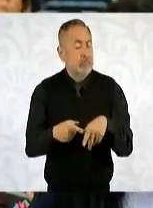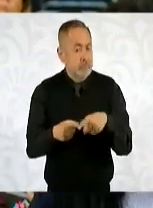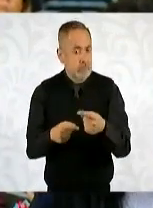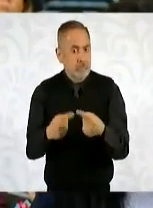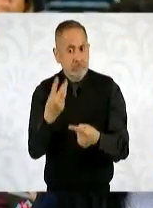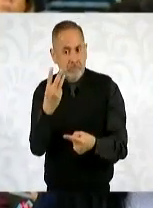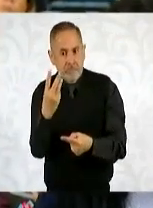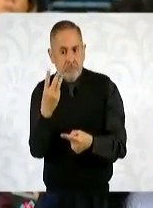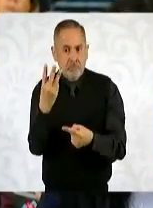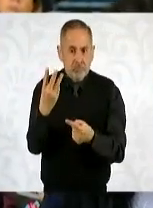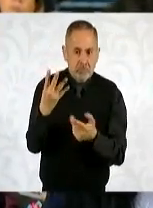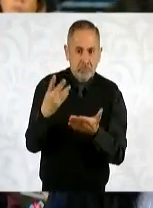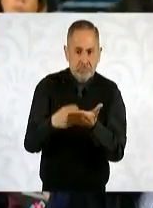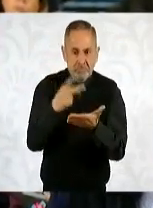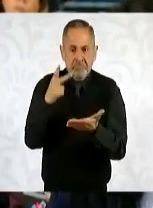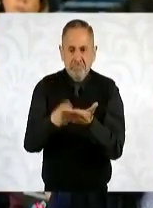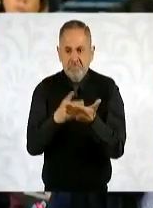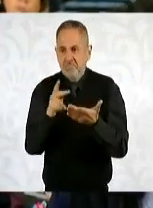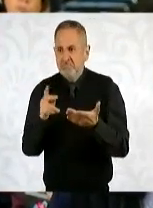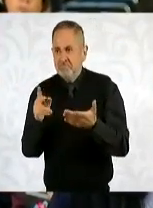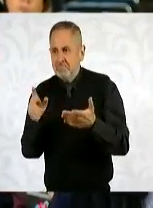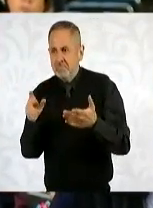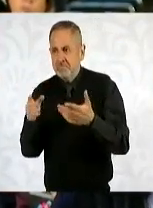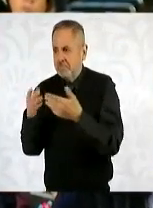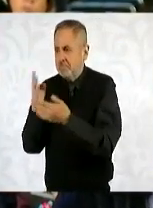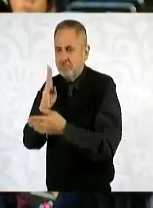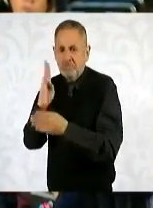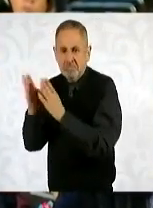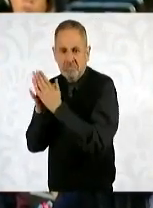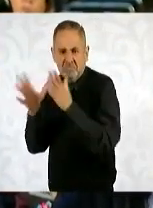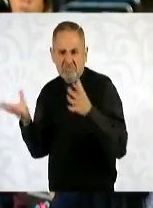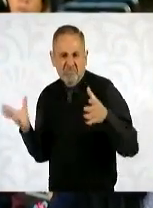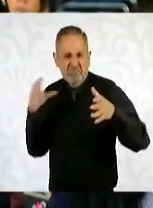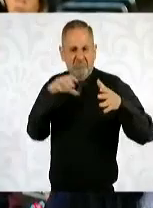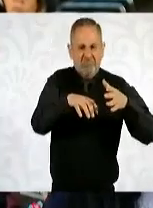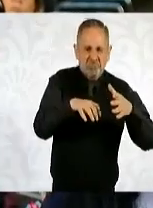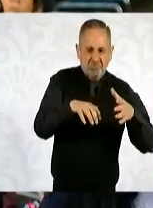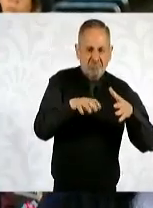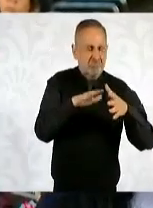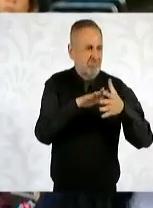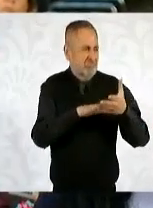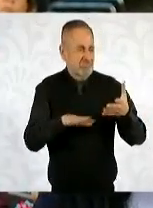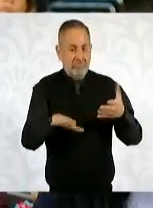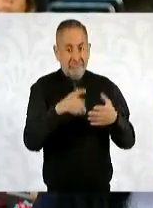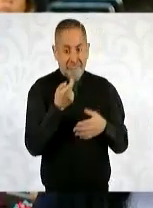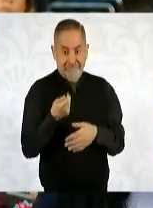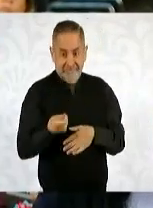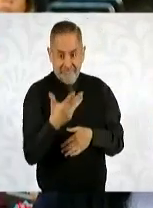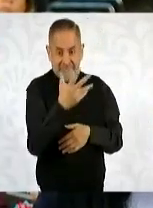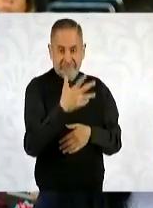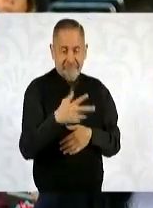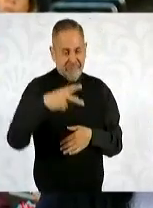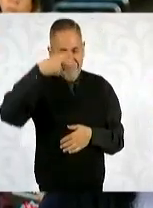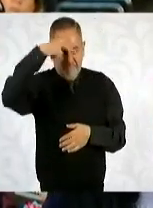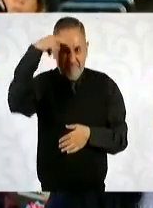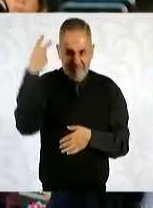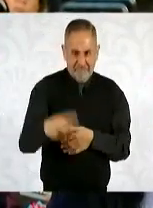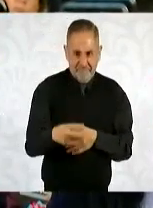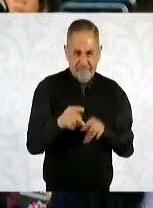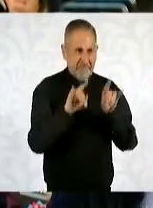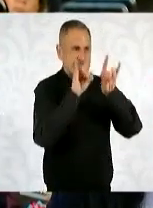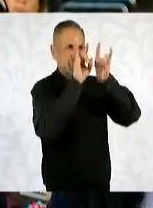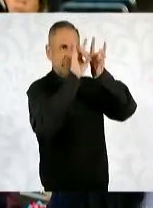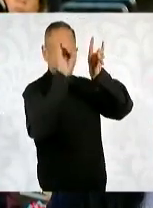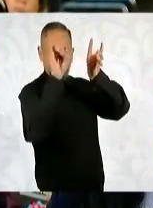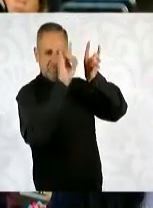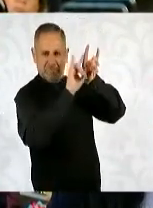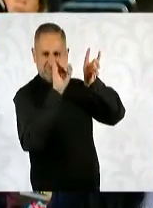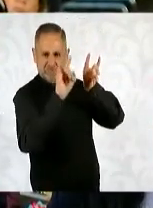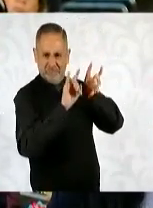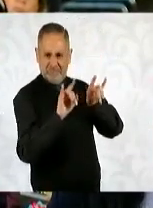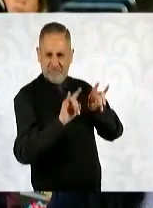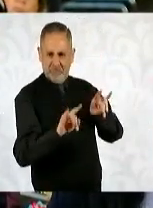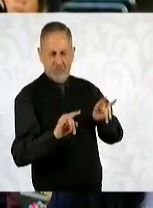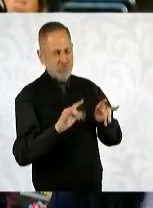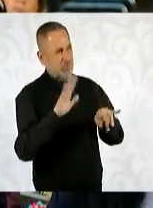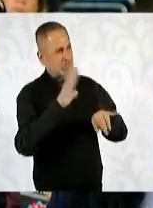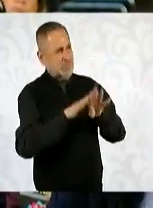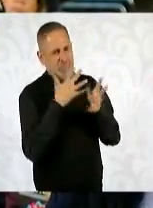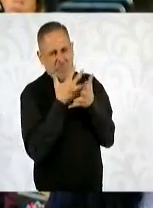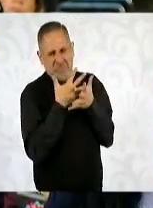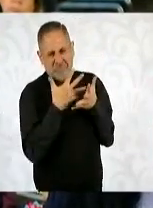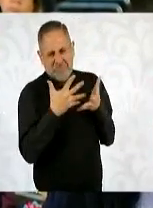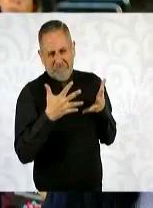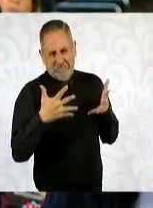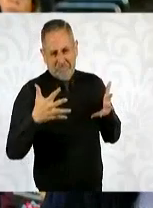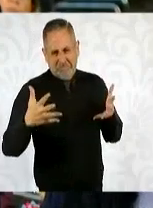biblioteca central con esa manufactura. Se llama el mosaico mexicano, que es la aportación de los muralistas que lo llevan a la piedra